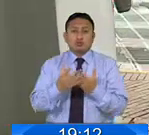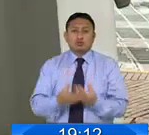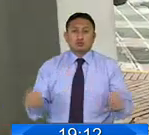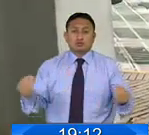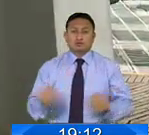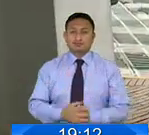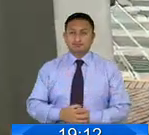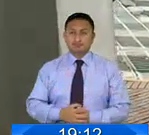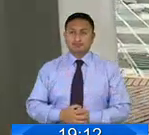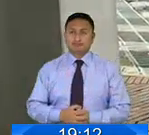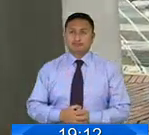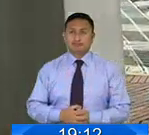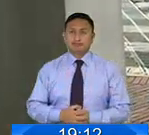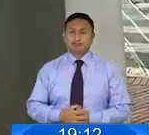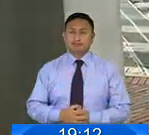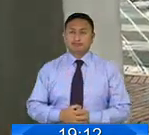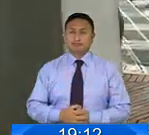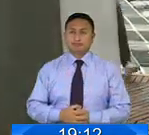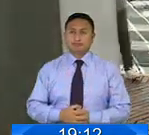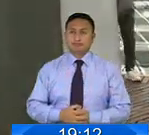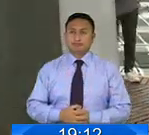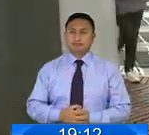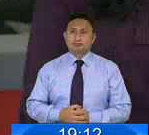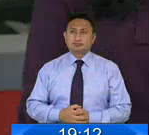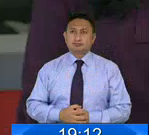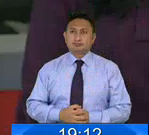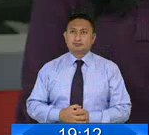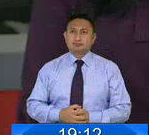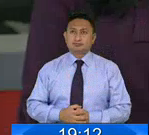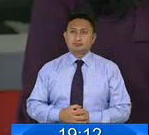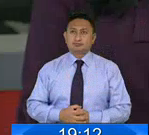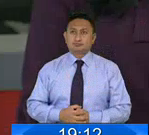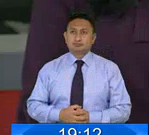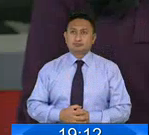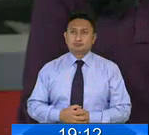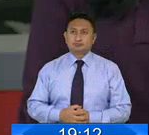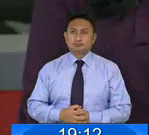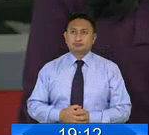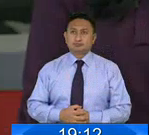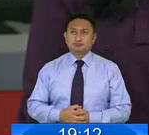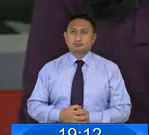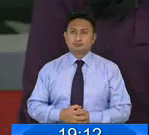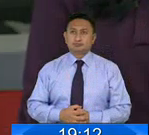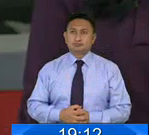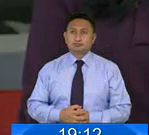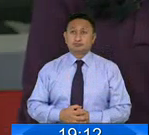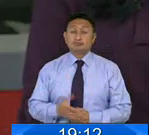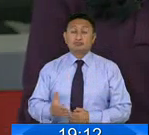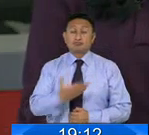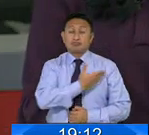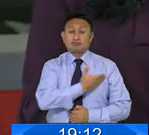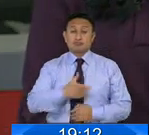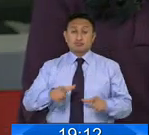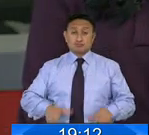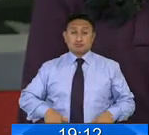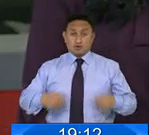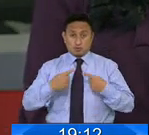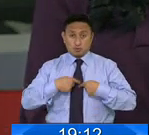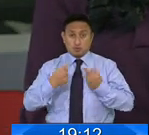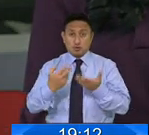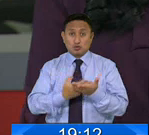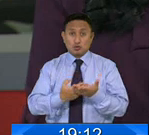partes. En Quito informó Adriana Rojas. El gabinete general convocado por el presidente Moreno trató